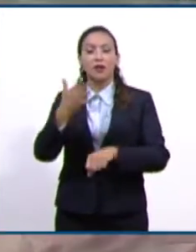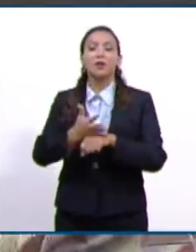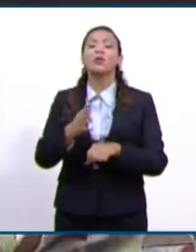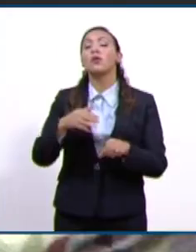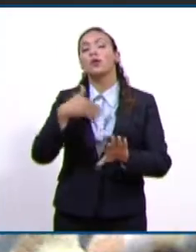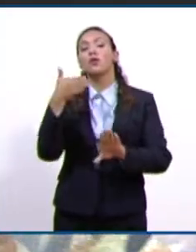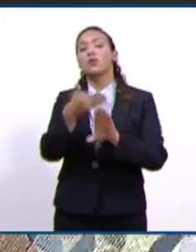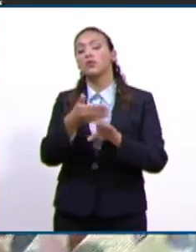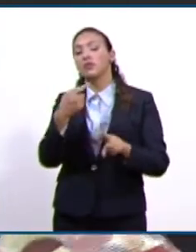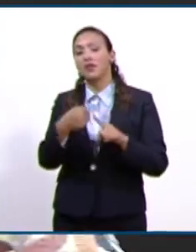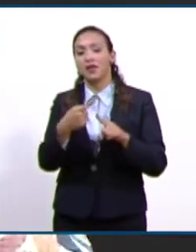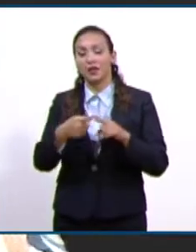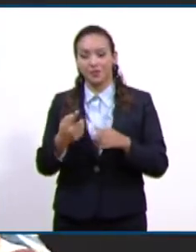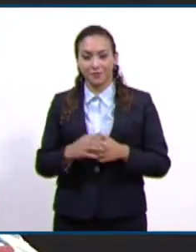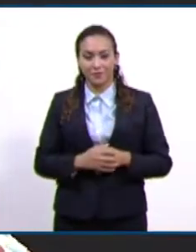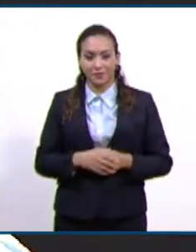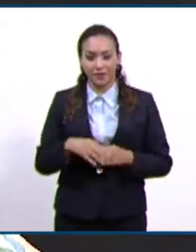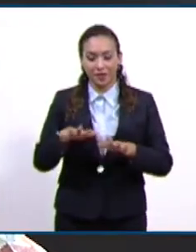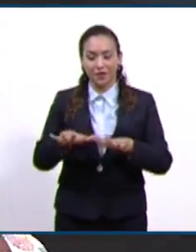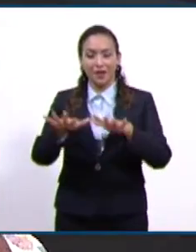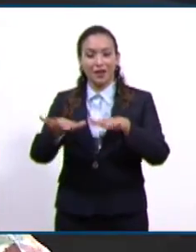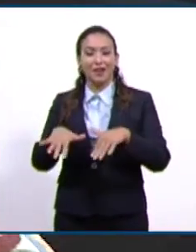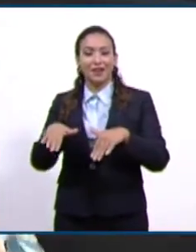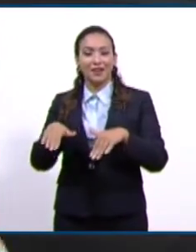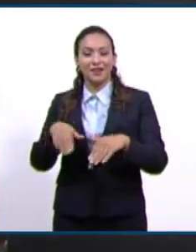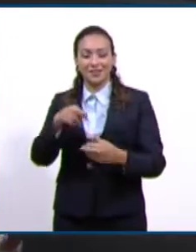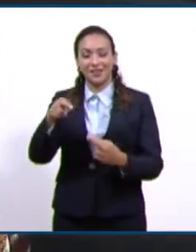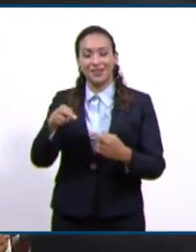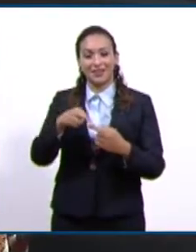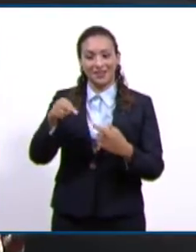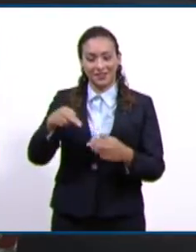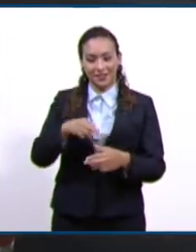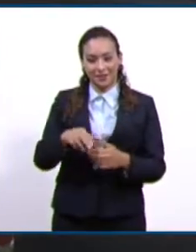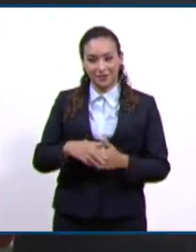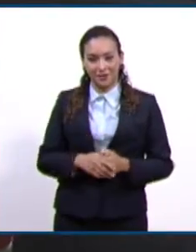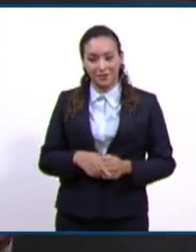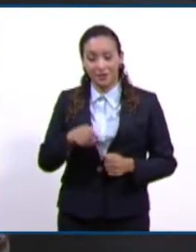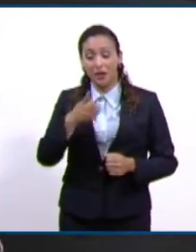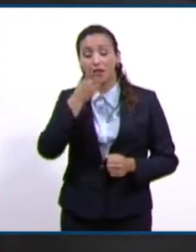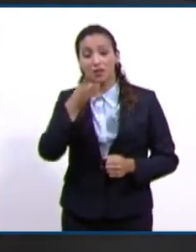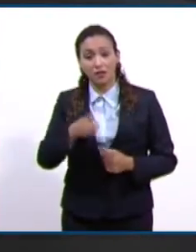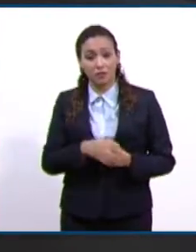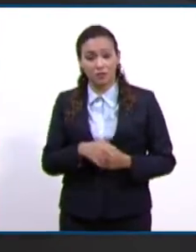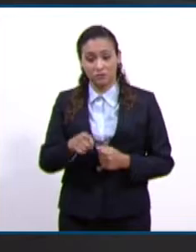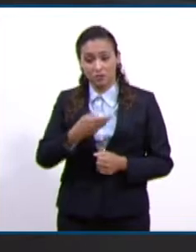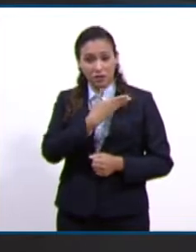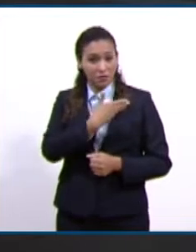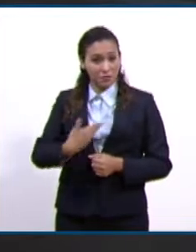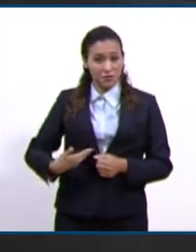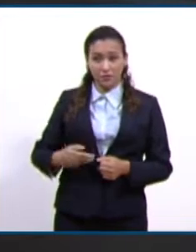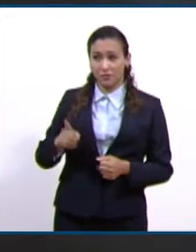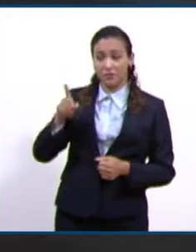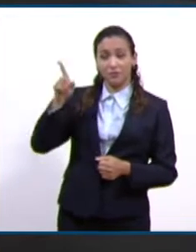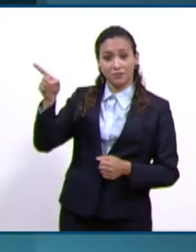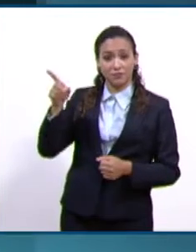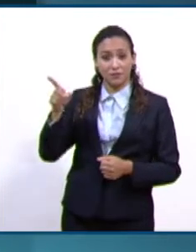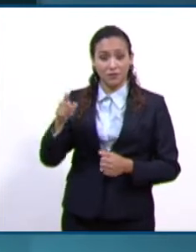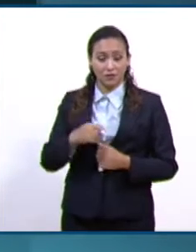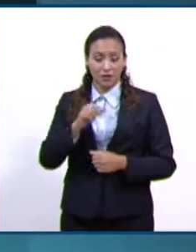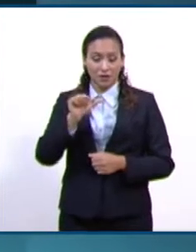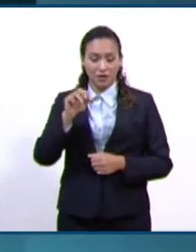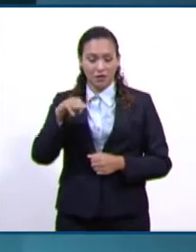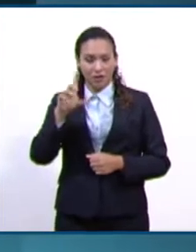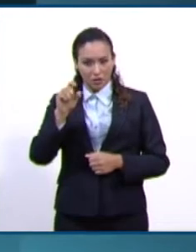en contra de la sentencia de la Sala Regional Especializada, en la que determinó que el presidente de la República incurrió en